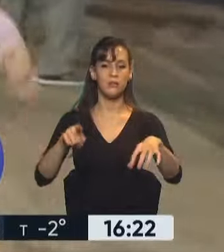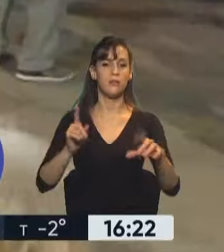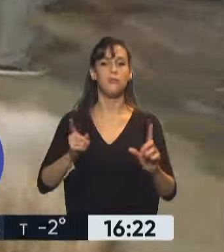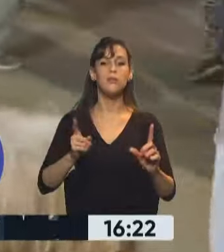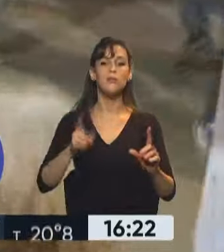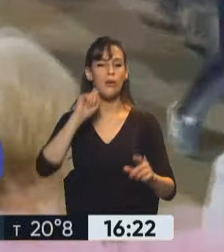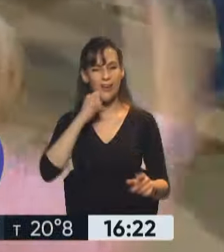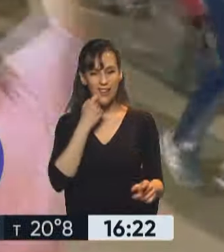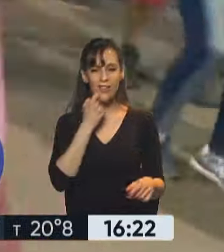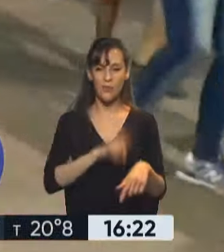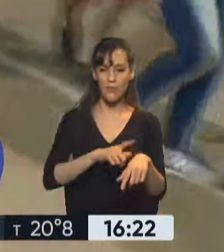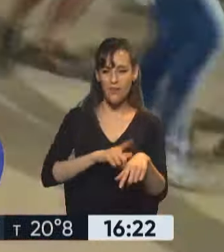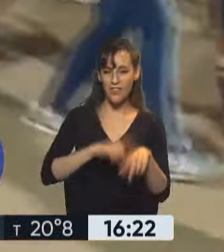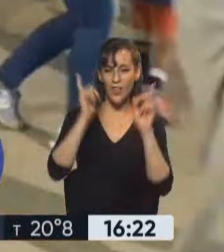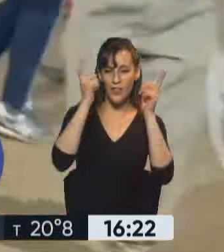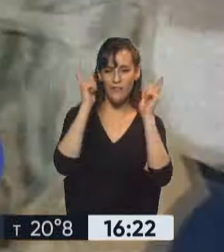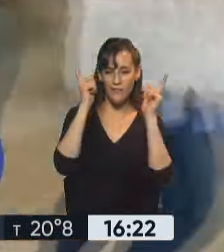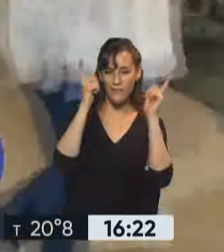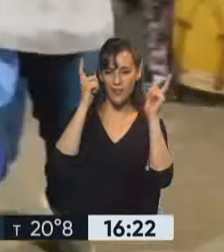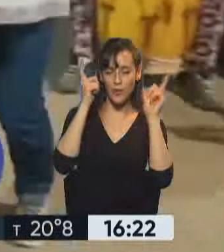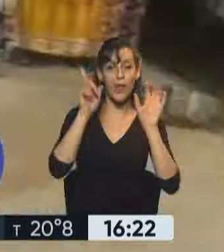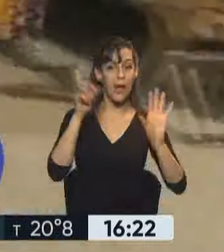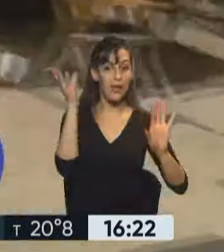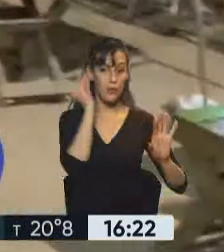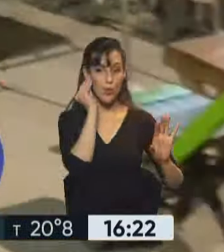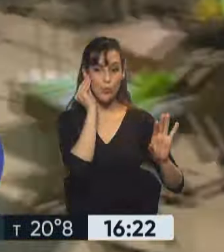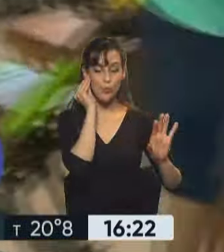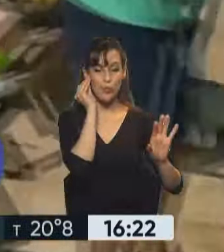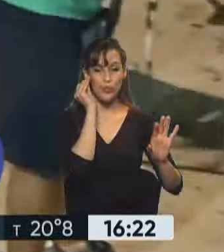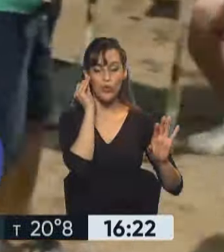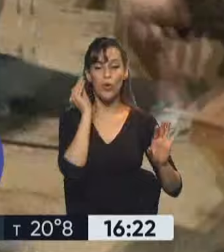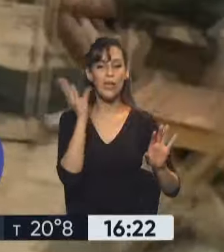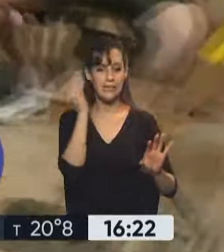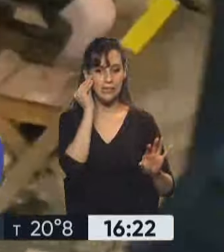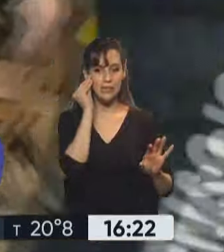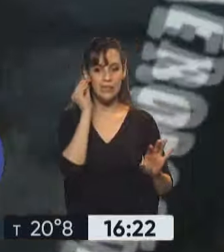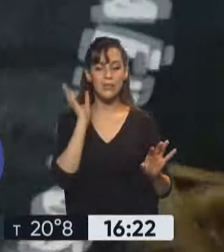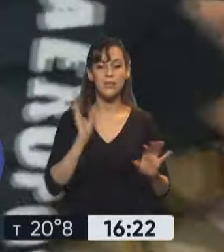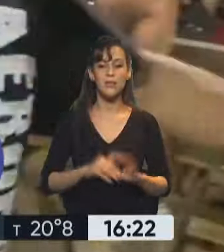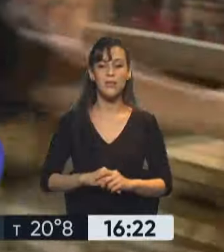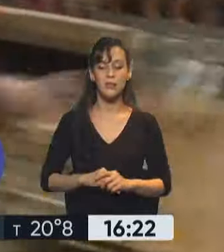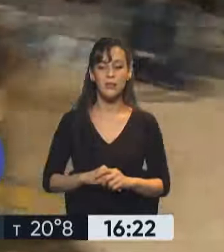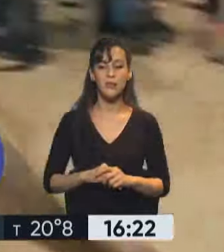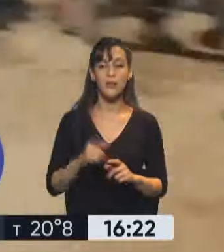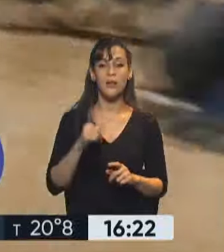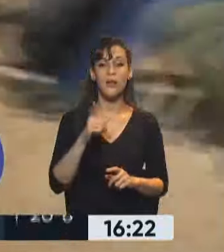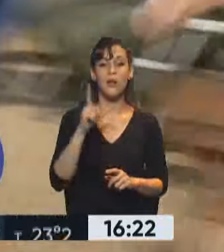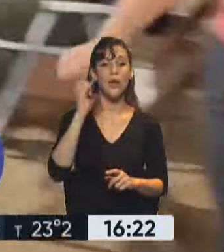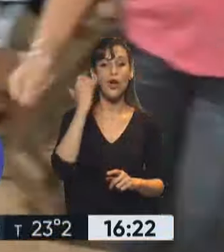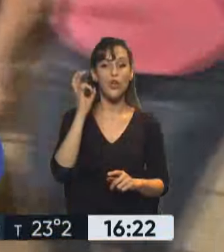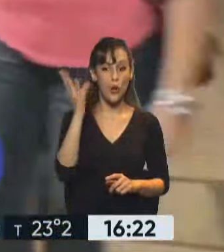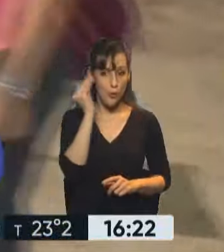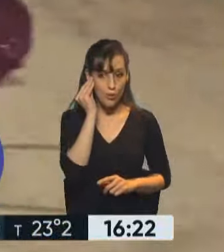un lindo momento. Ahí creo que estoy recuperando el retorno, Tere, déjame chequear un poquito. Ahí estamos, otra vez